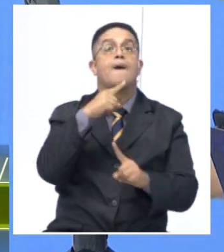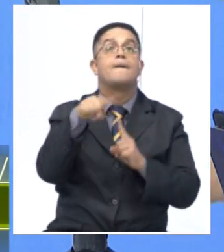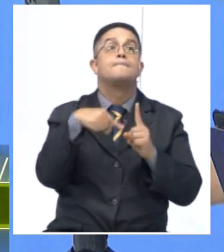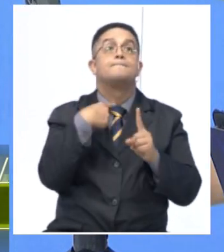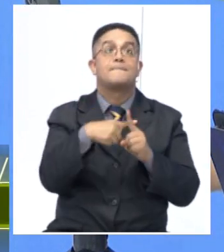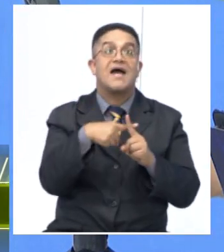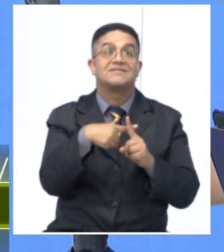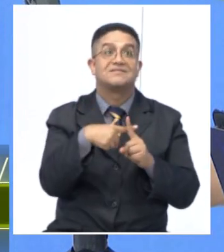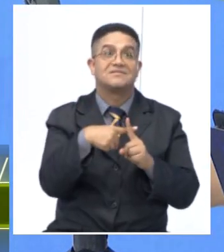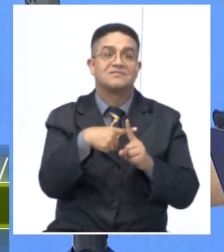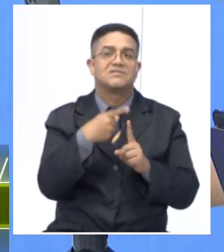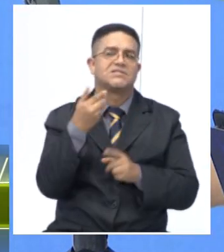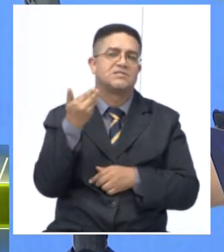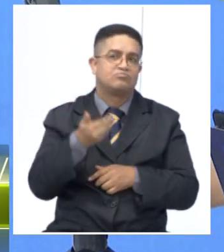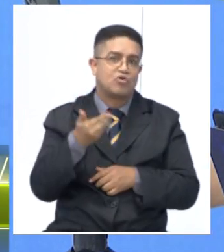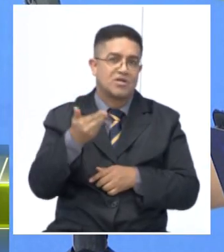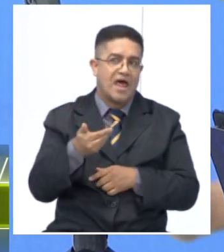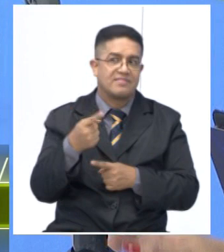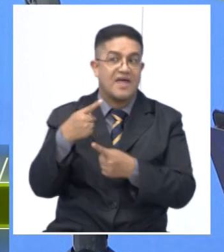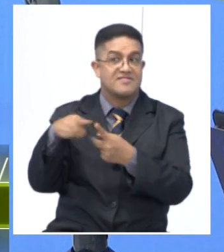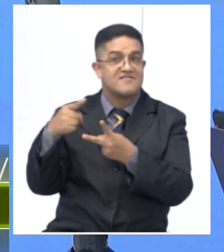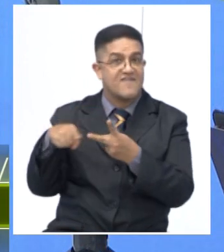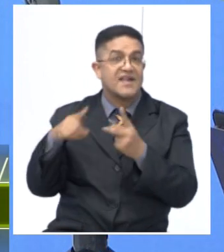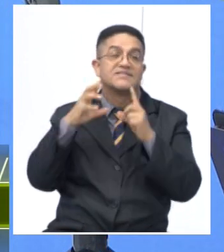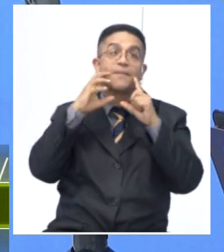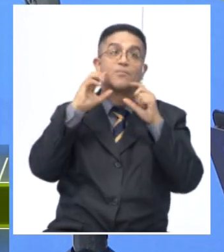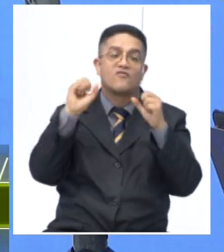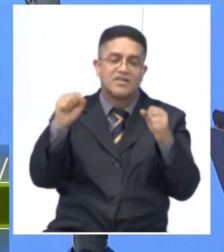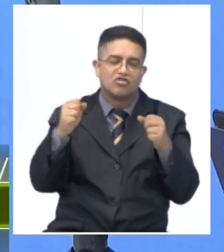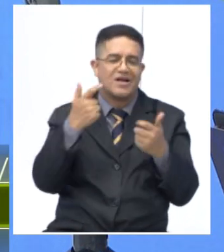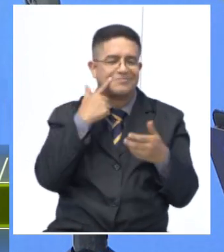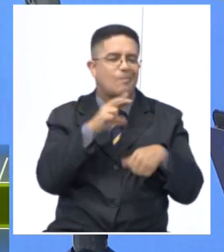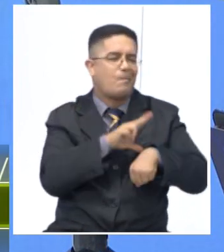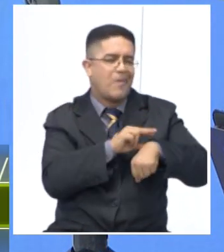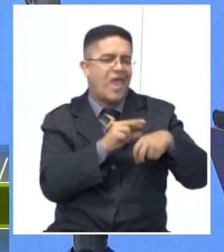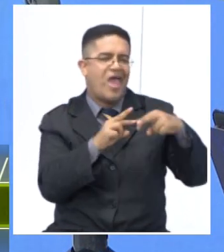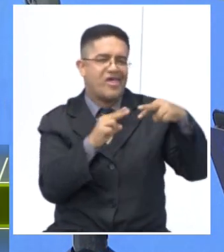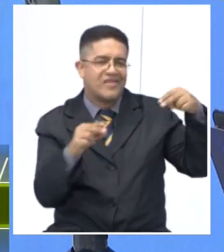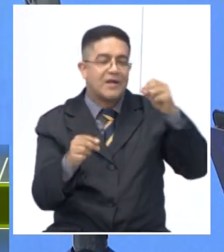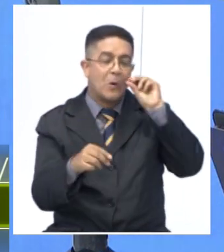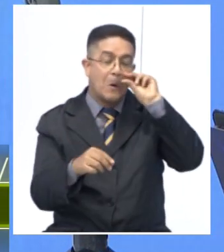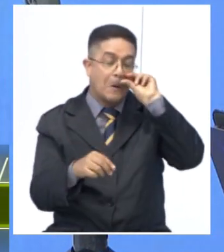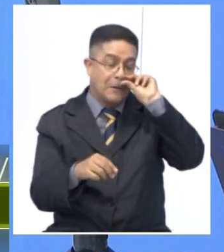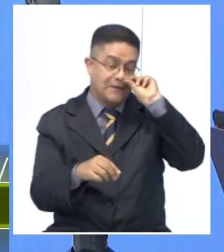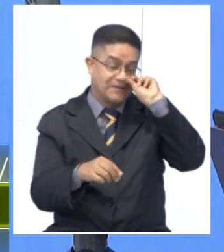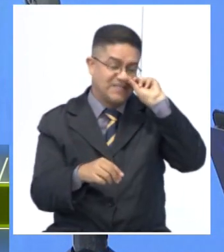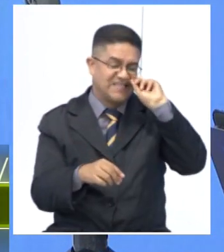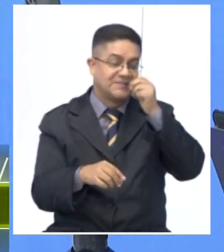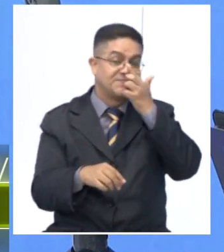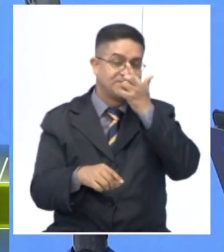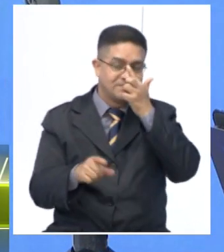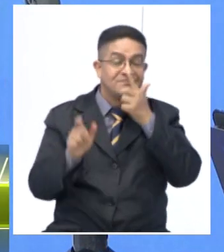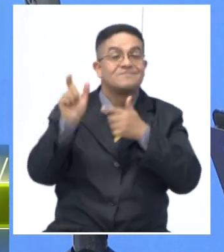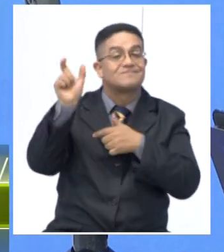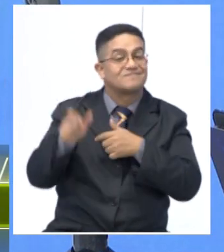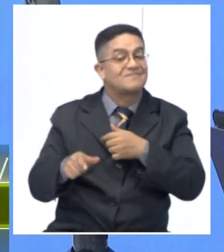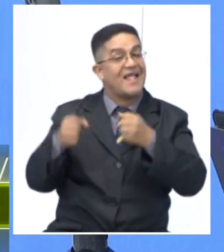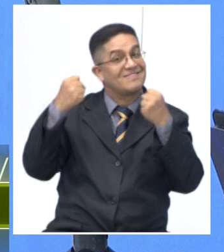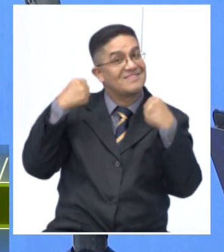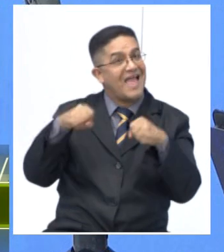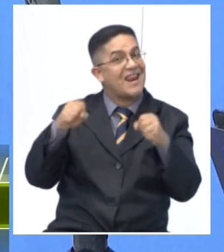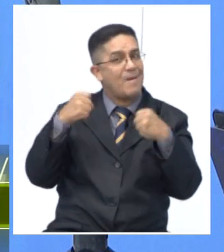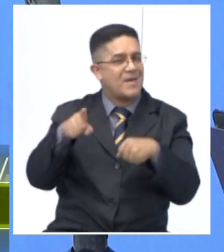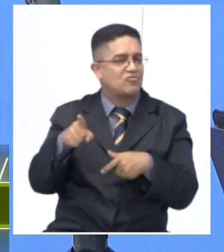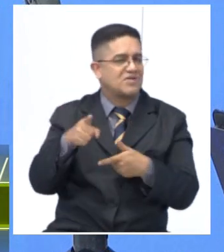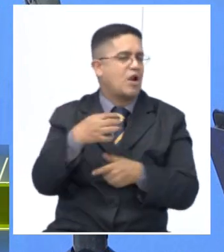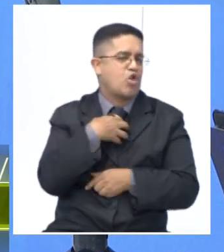definitivamente es multidisciplinario, porque son muchos, son el genetista, es el neurólogo, es ese terapeuta que no se puede restar la